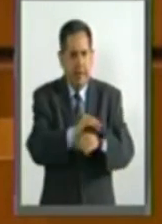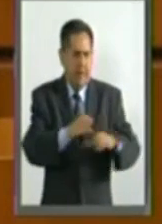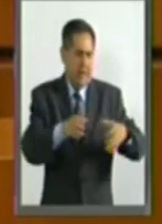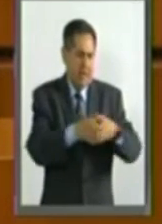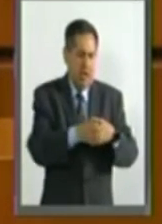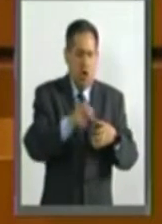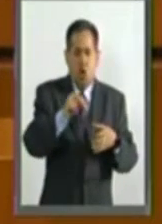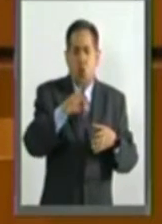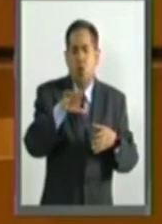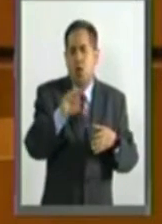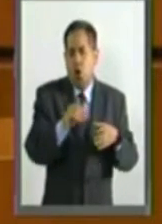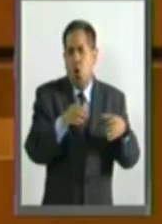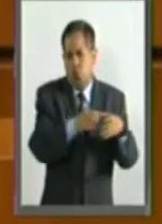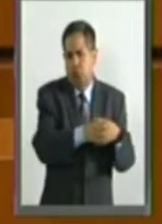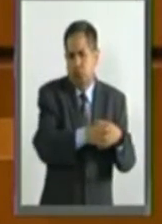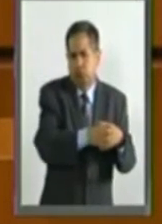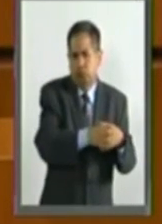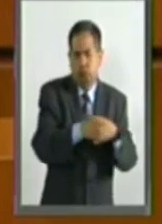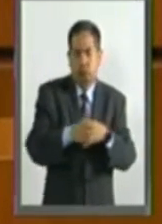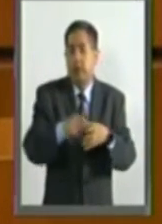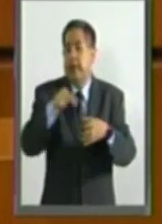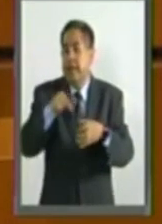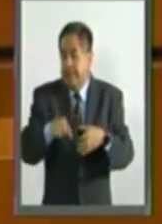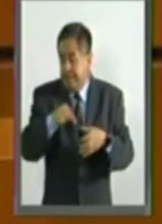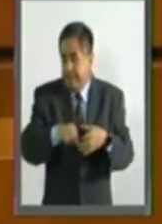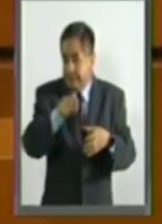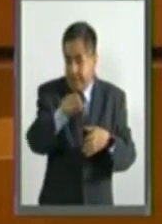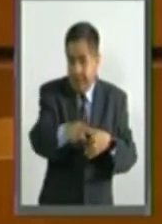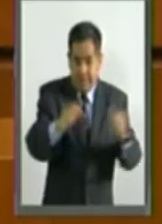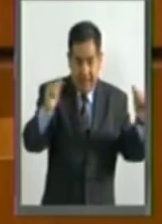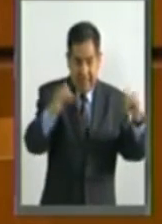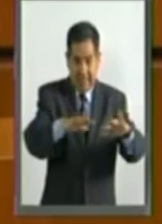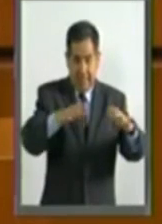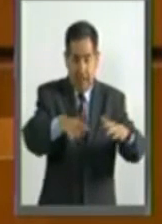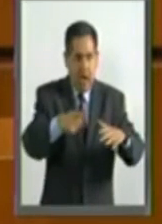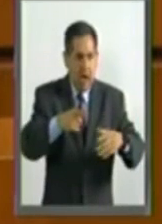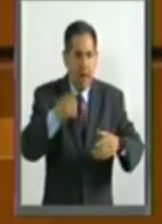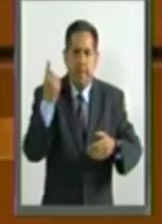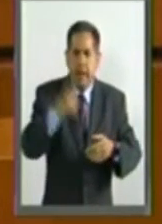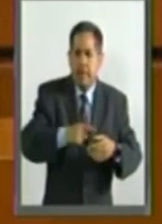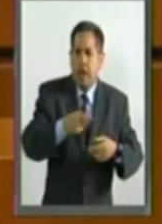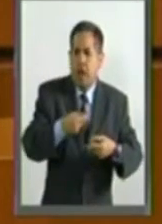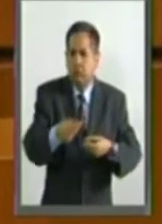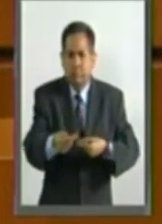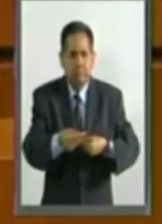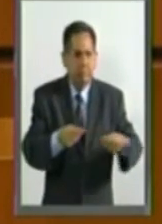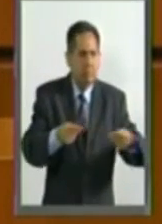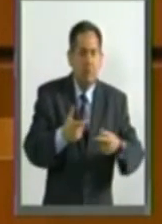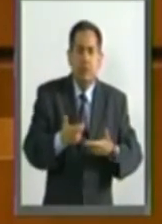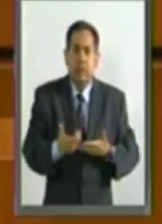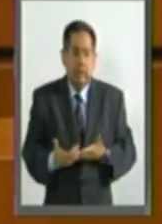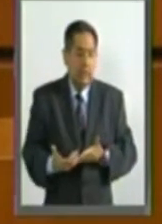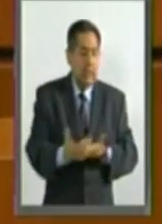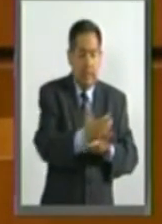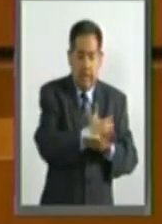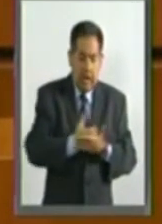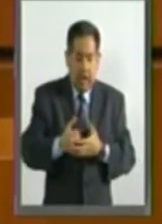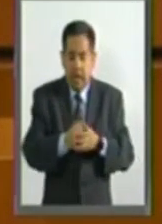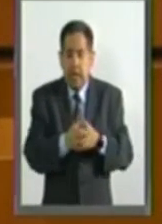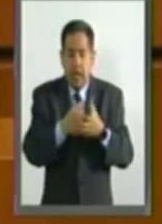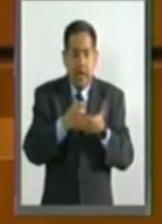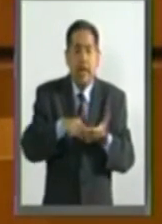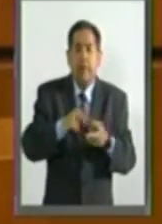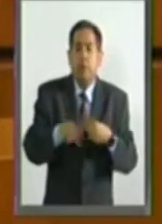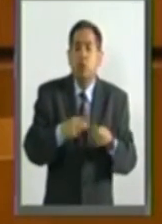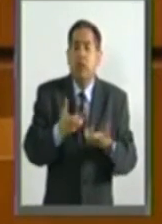agrario. Además, es el órgano que establece la distribución de las ganancias que arrojan las actividades del